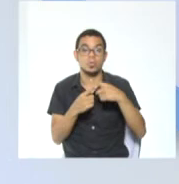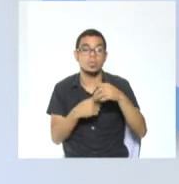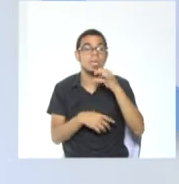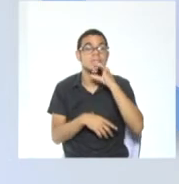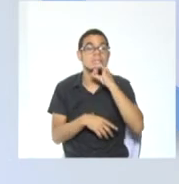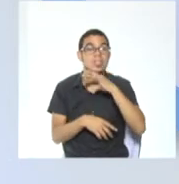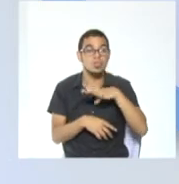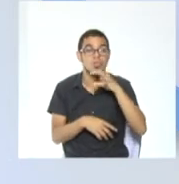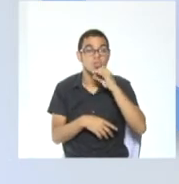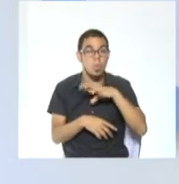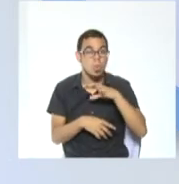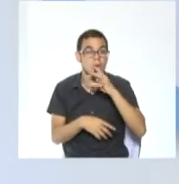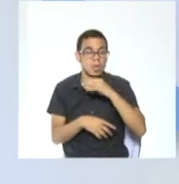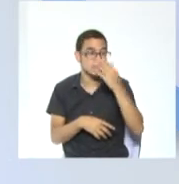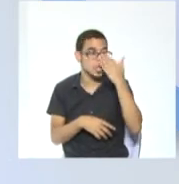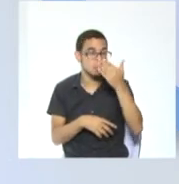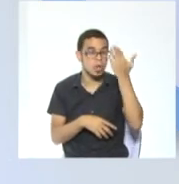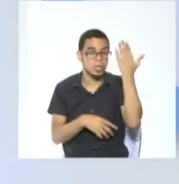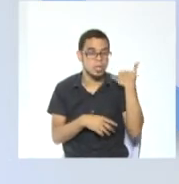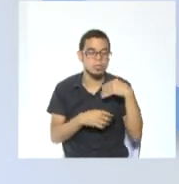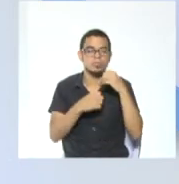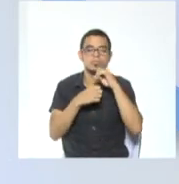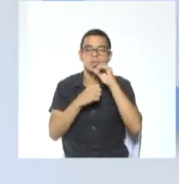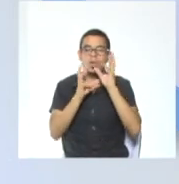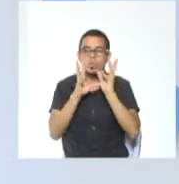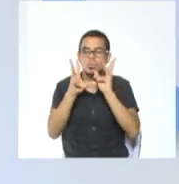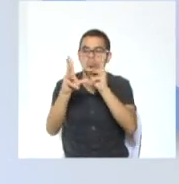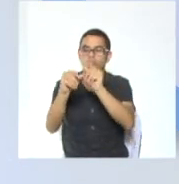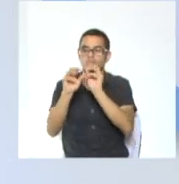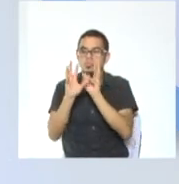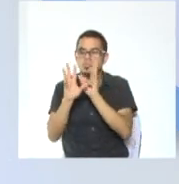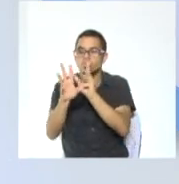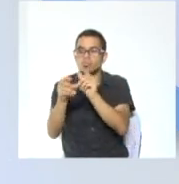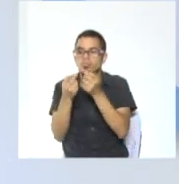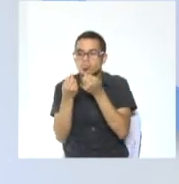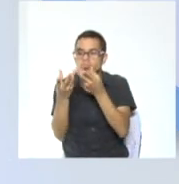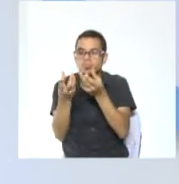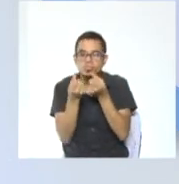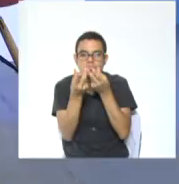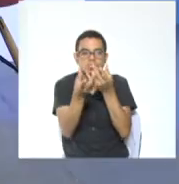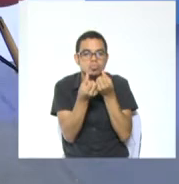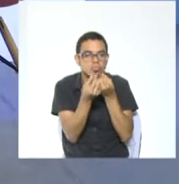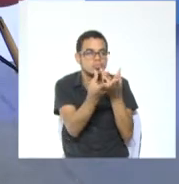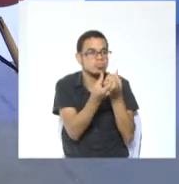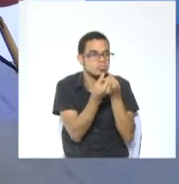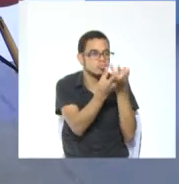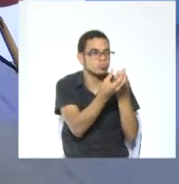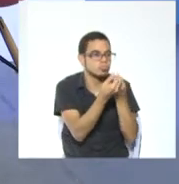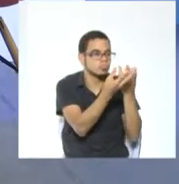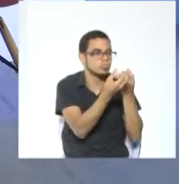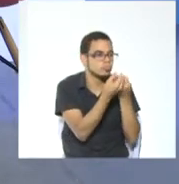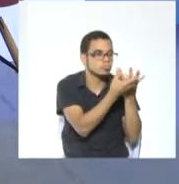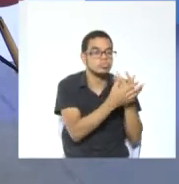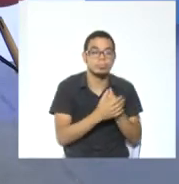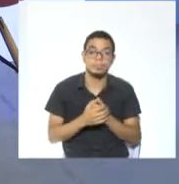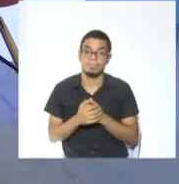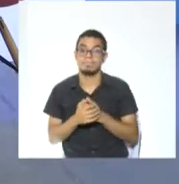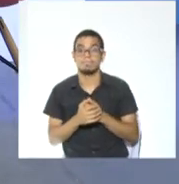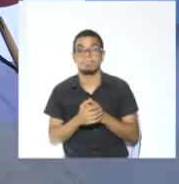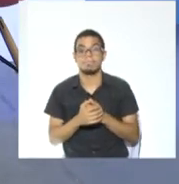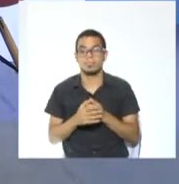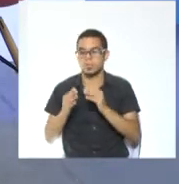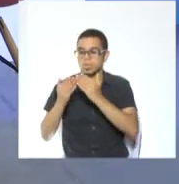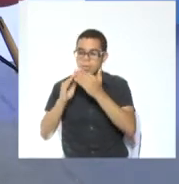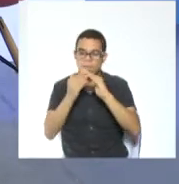en generación. Esa es una también de sus características más resaltantes, que siempre se permanecen en el tiempo y pasan de familia en familia,